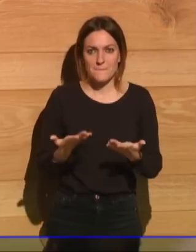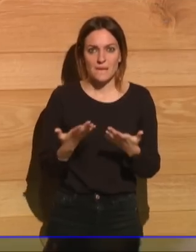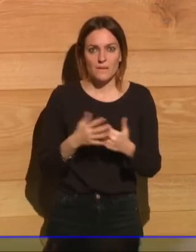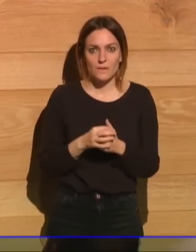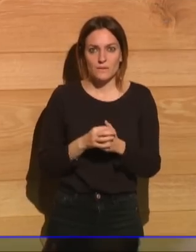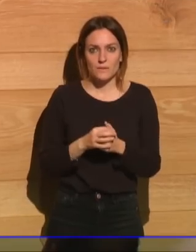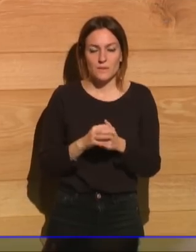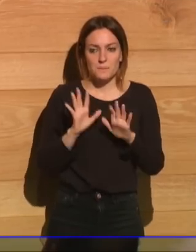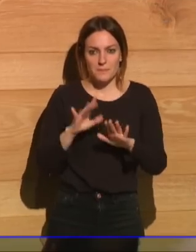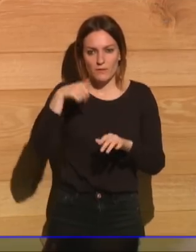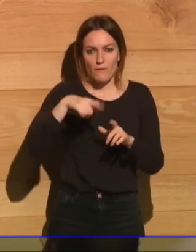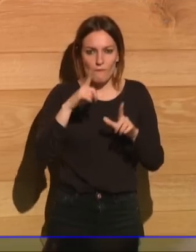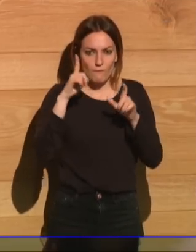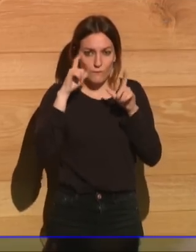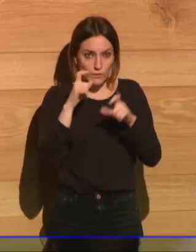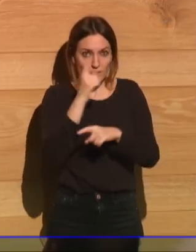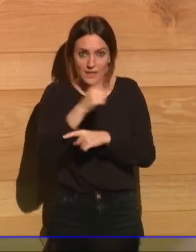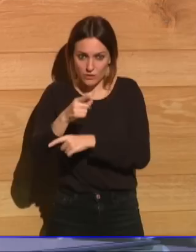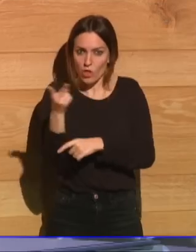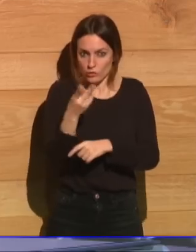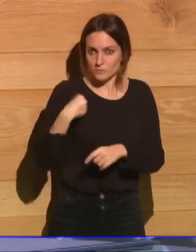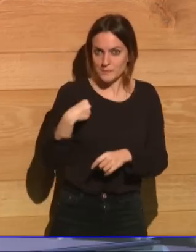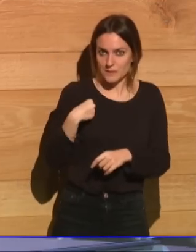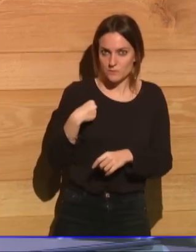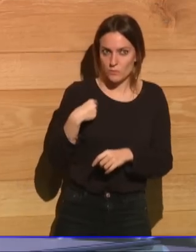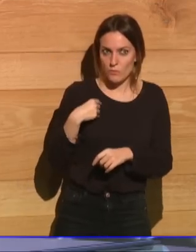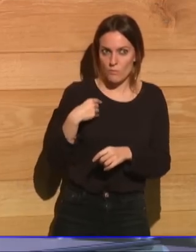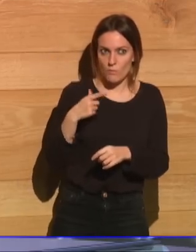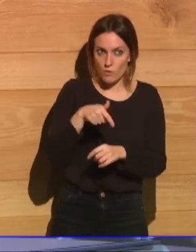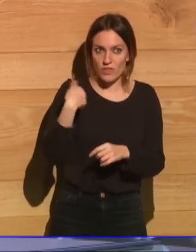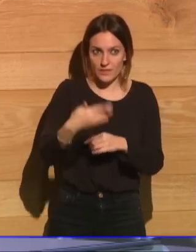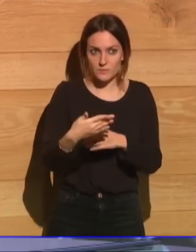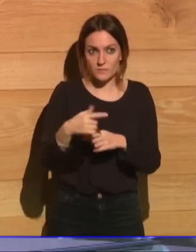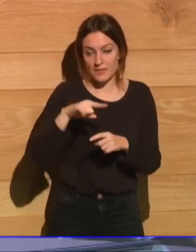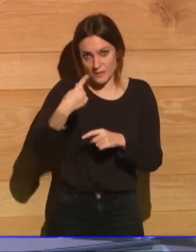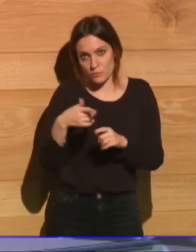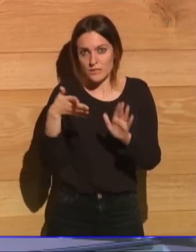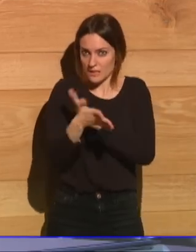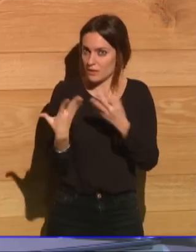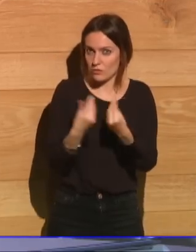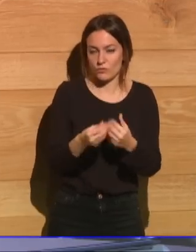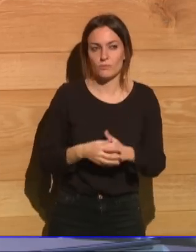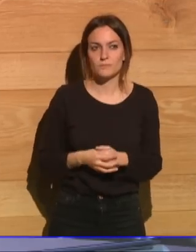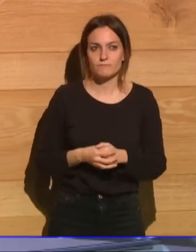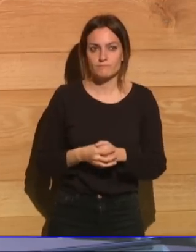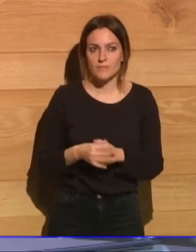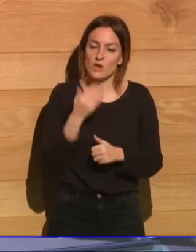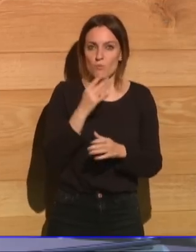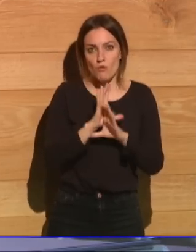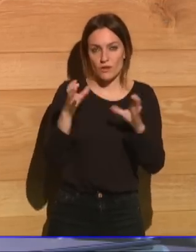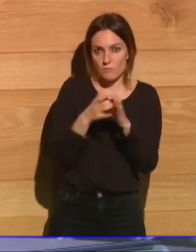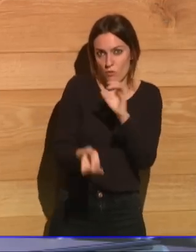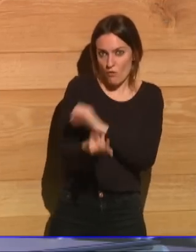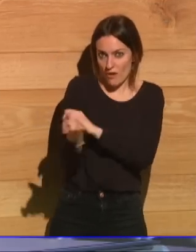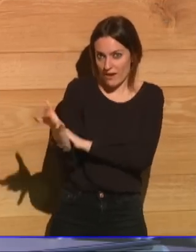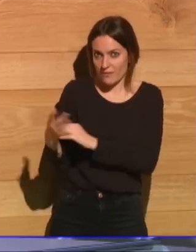dos trabajan como directores de fotografía de esta película y ya se mantendrían fieles a él y casi equipo creativo, a la